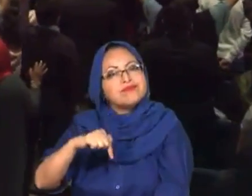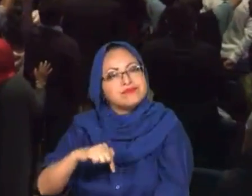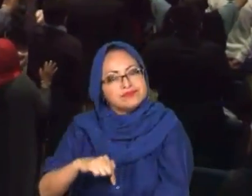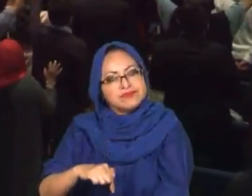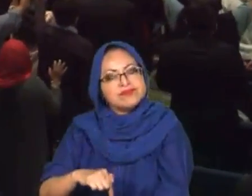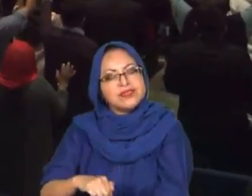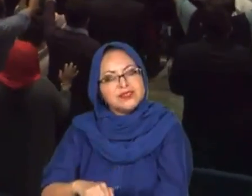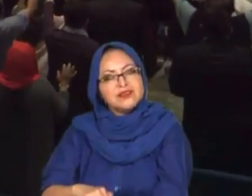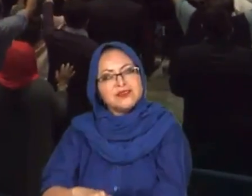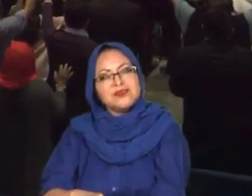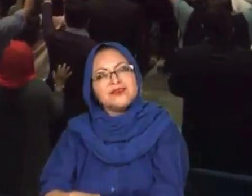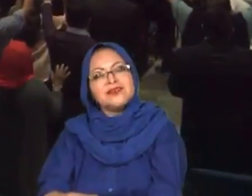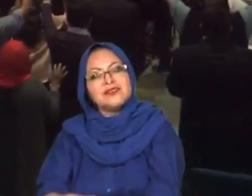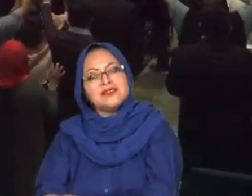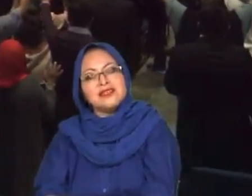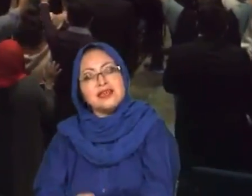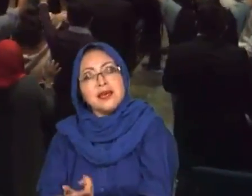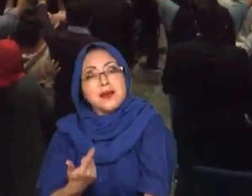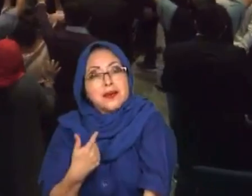seas